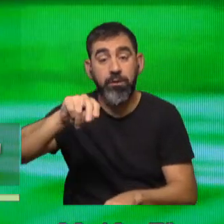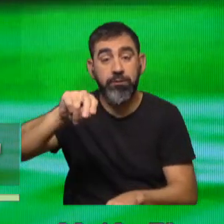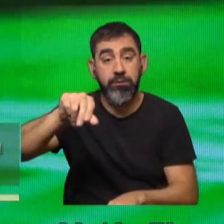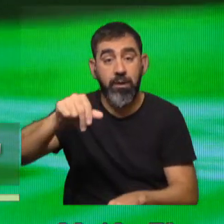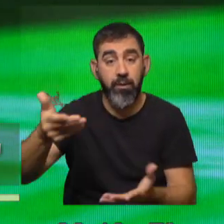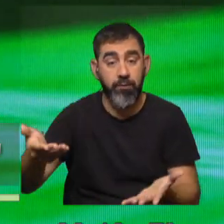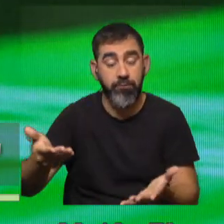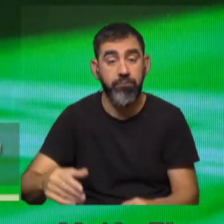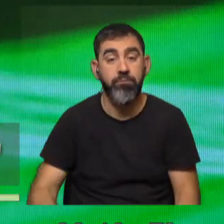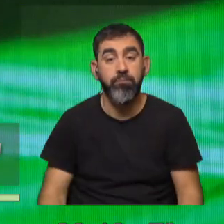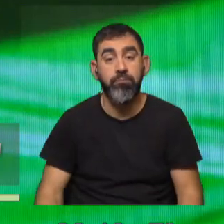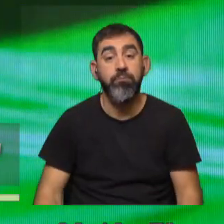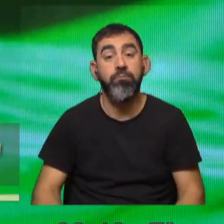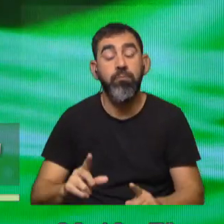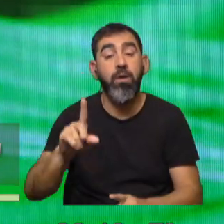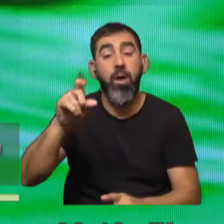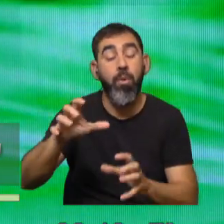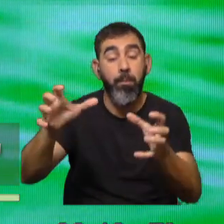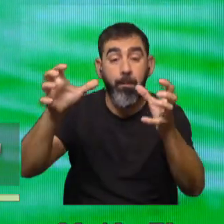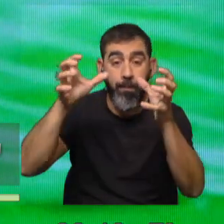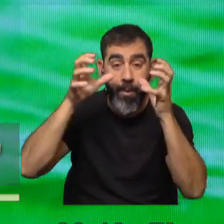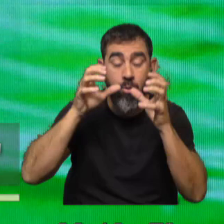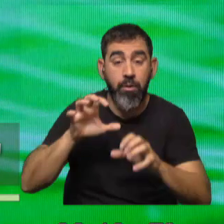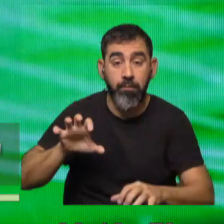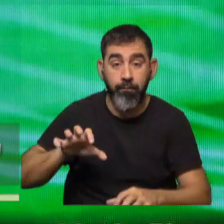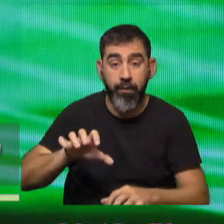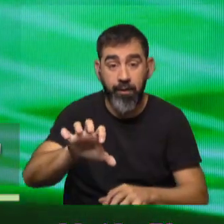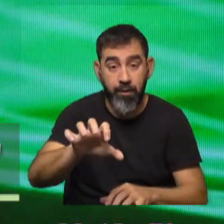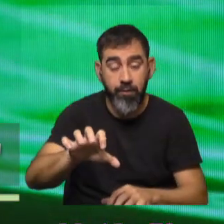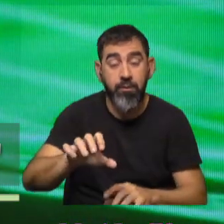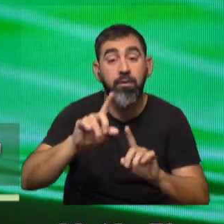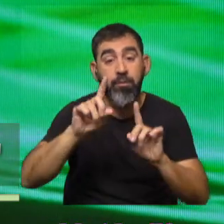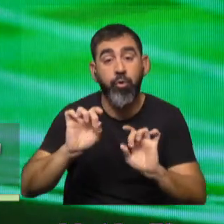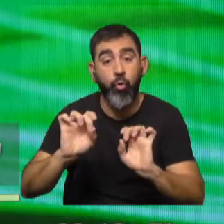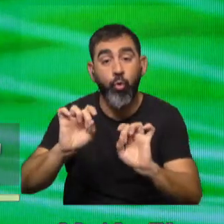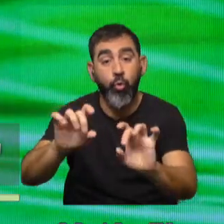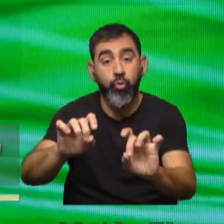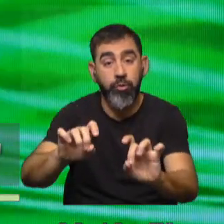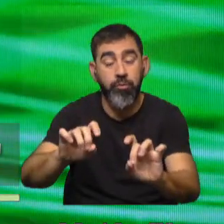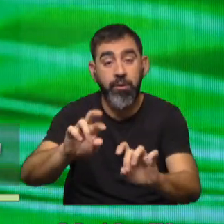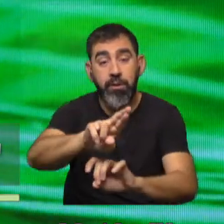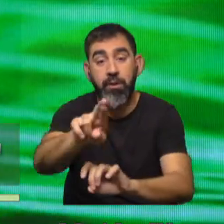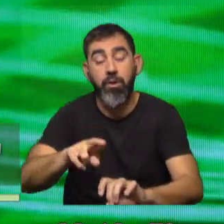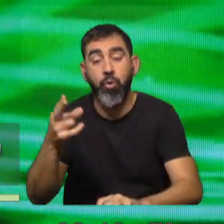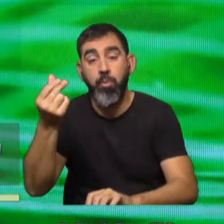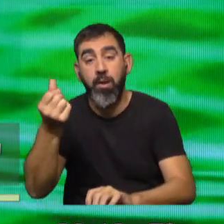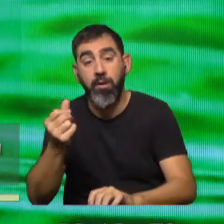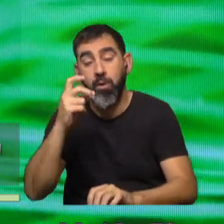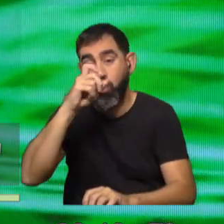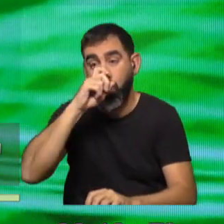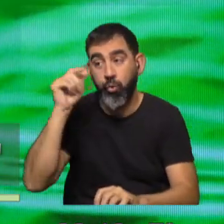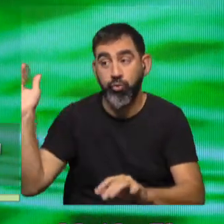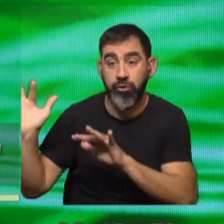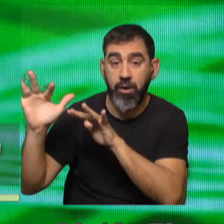agrego que es un agua más riesgosa porque ahí cianobacterias tenemos la contaminación de toda la Cuenca río de la plata de Buenos Aires